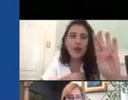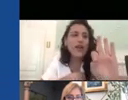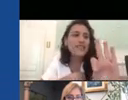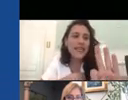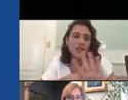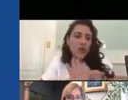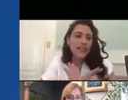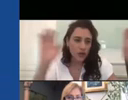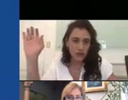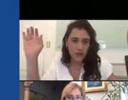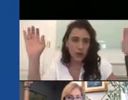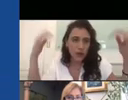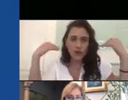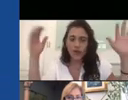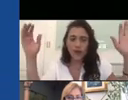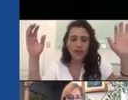elección.